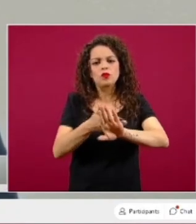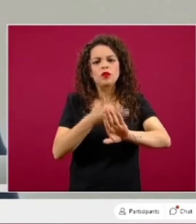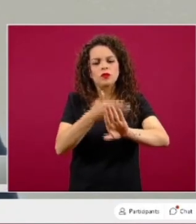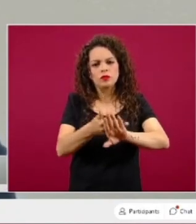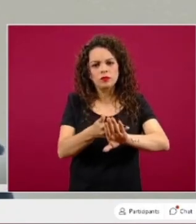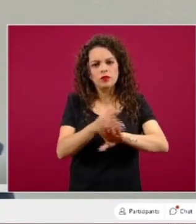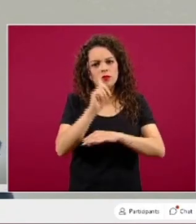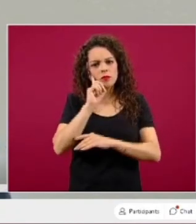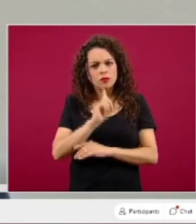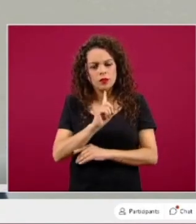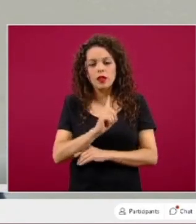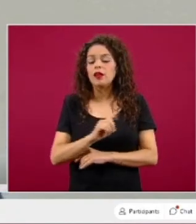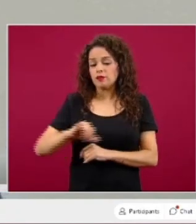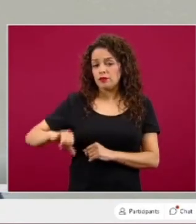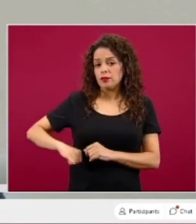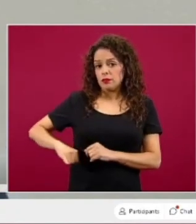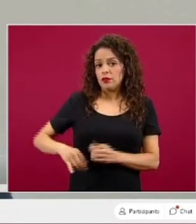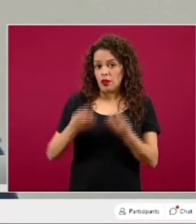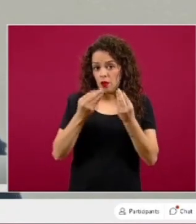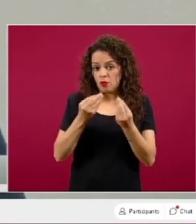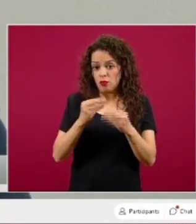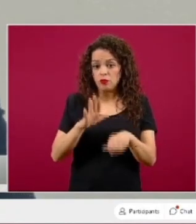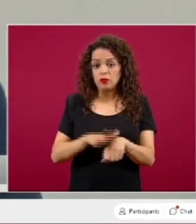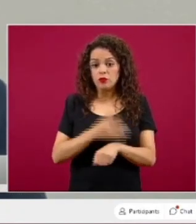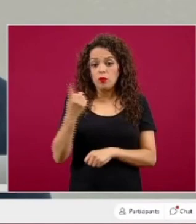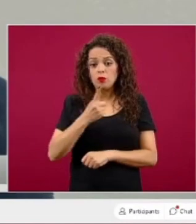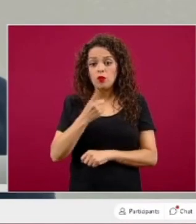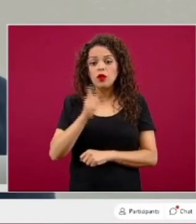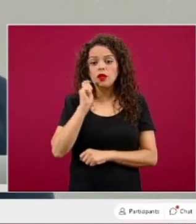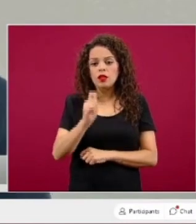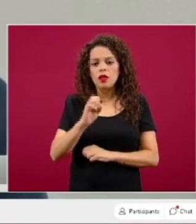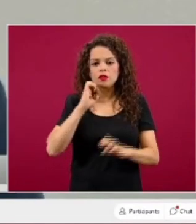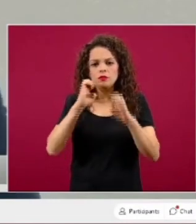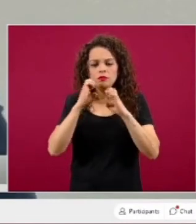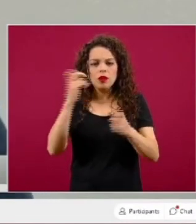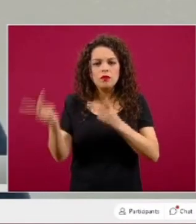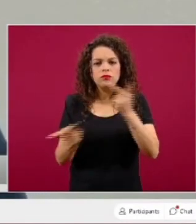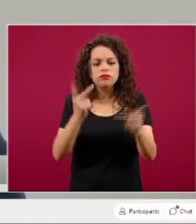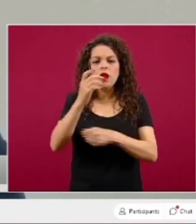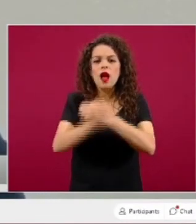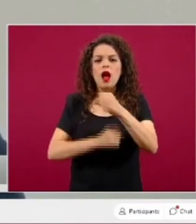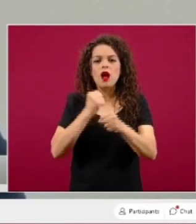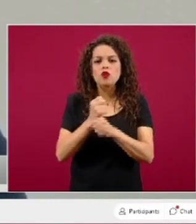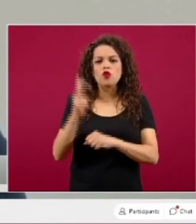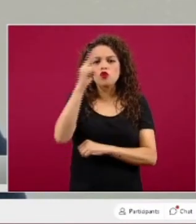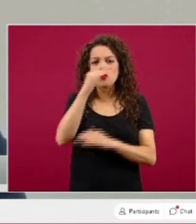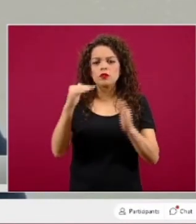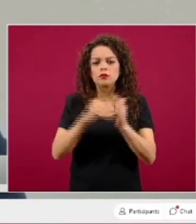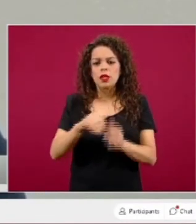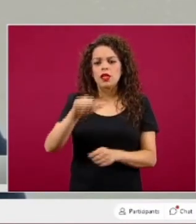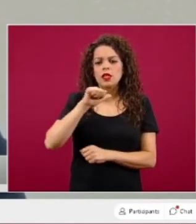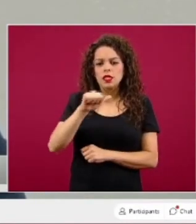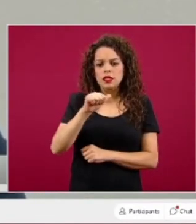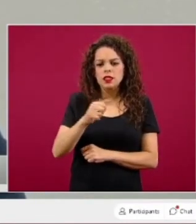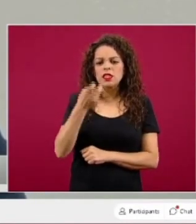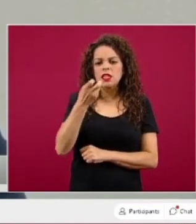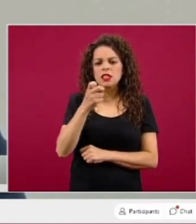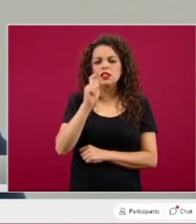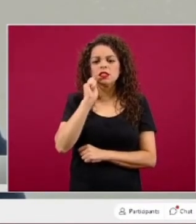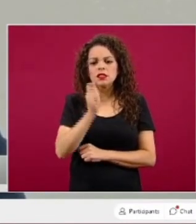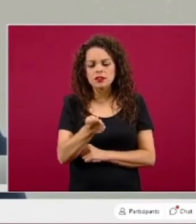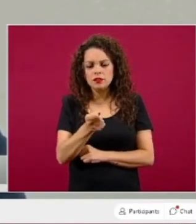gente conozca. Hay una encuesta, la última, la realizada en el 2016, que es la encuesta nacional sobre